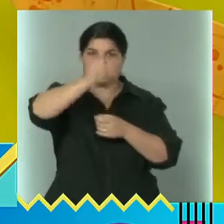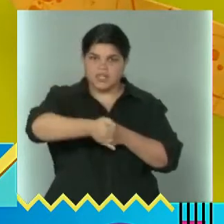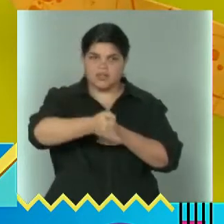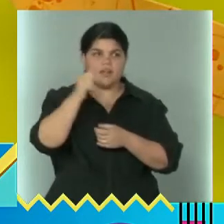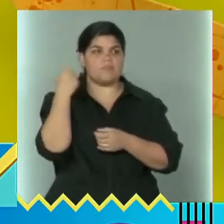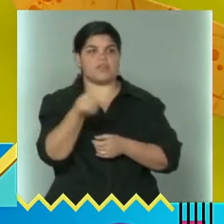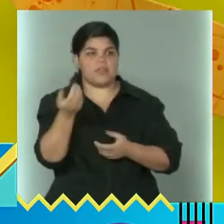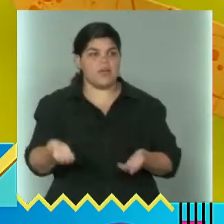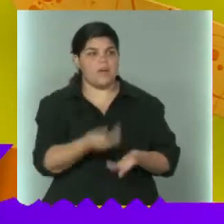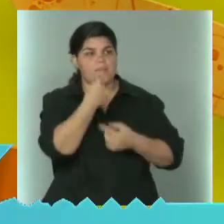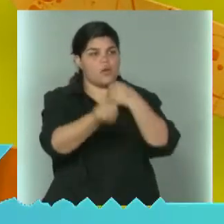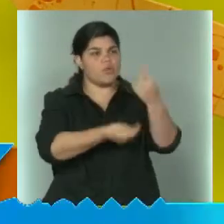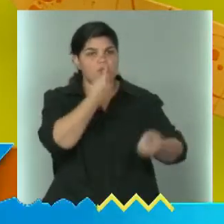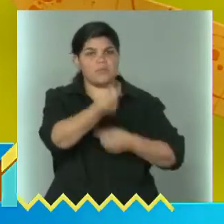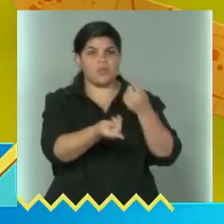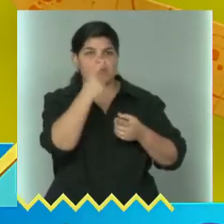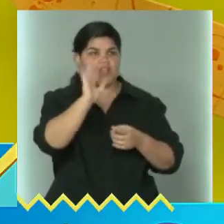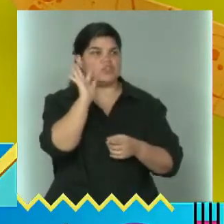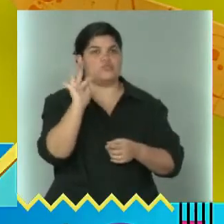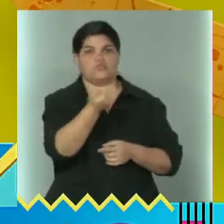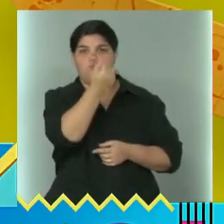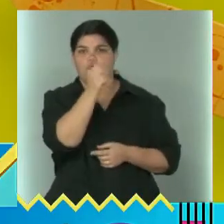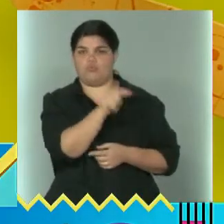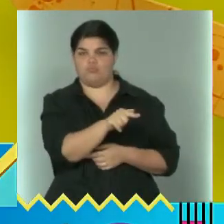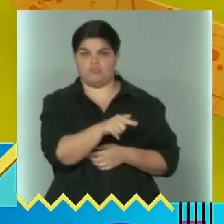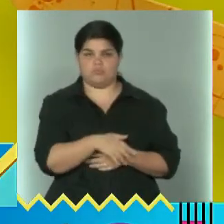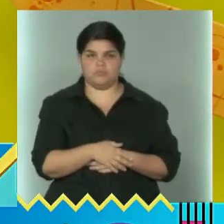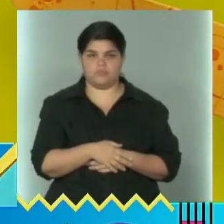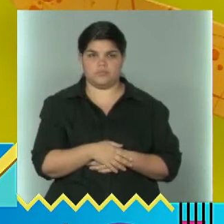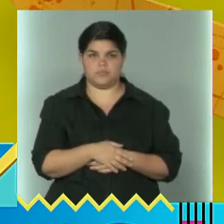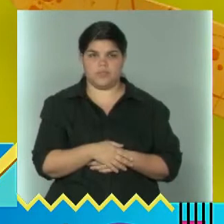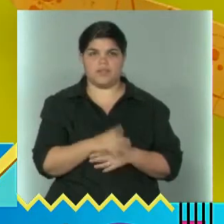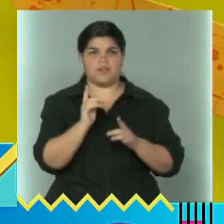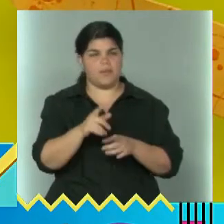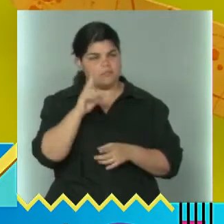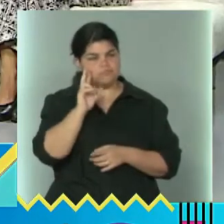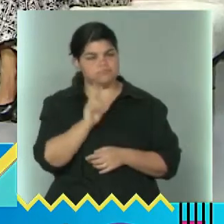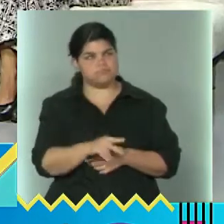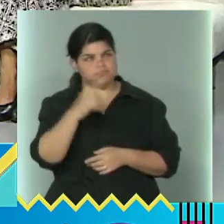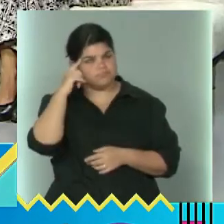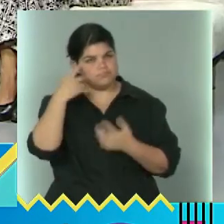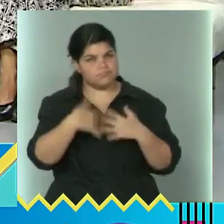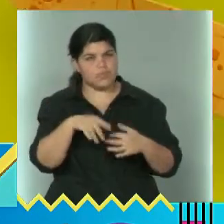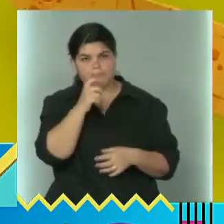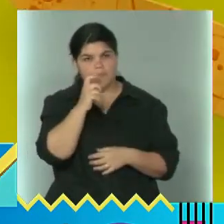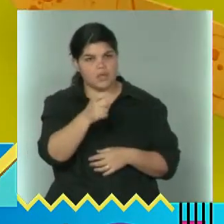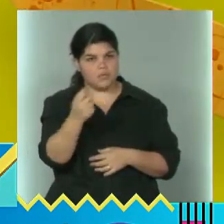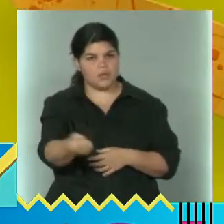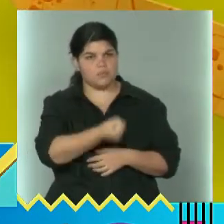conscientes. Recién estaba mirando una cosa que pasaron, y hay una palabra acá que no hemos traído y para mí es muy importante, que es la